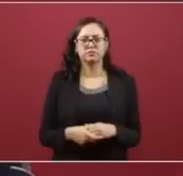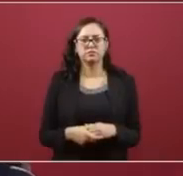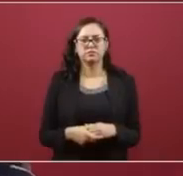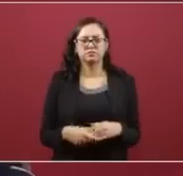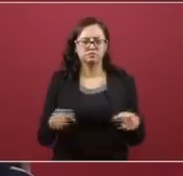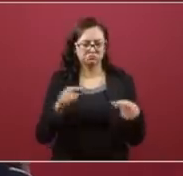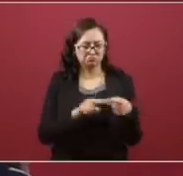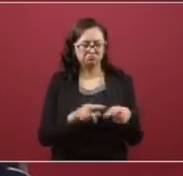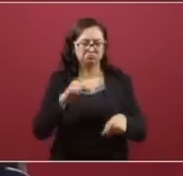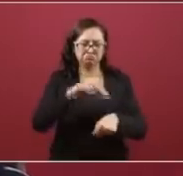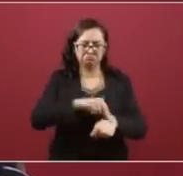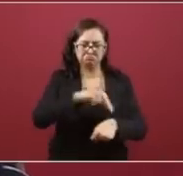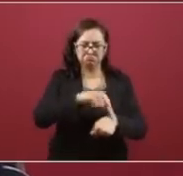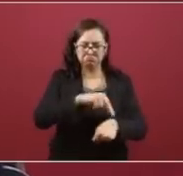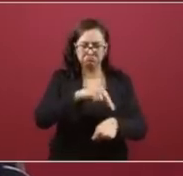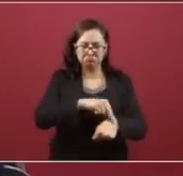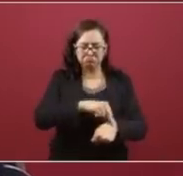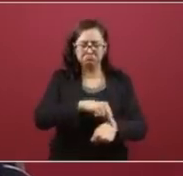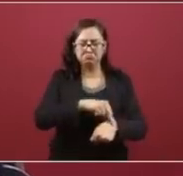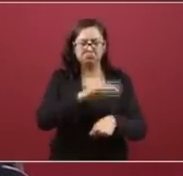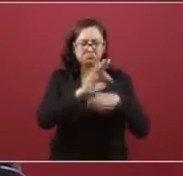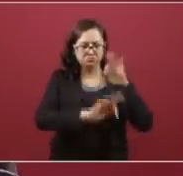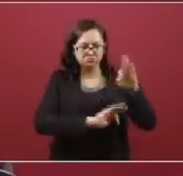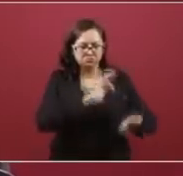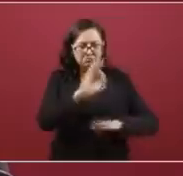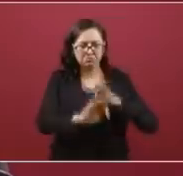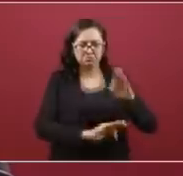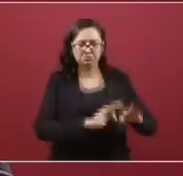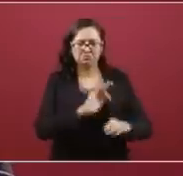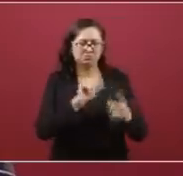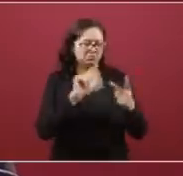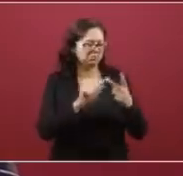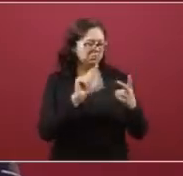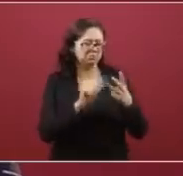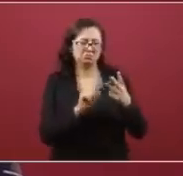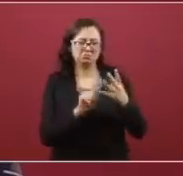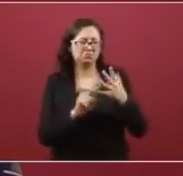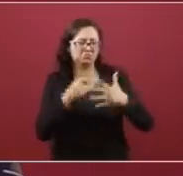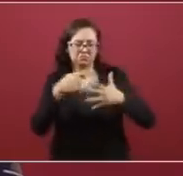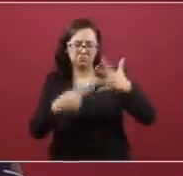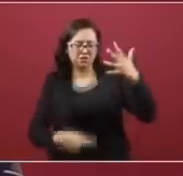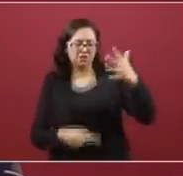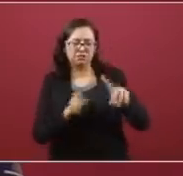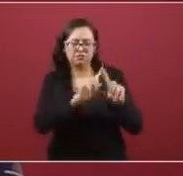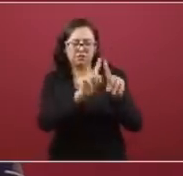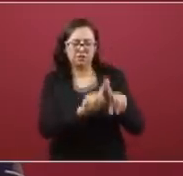atención médica e incluye otras prestaciones.